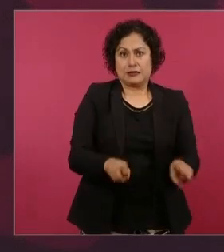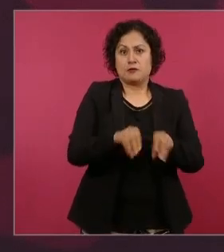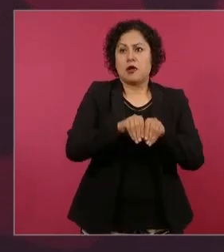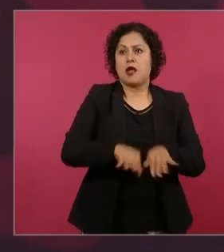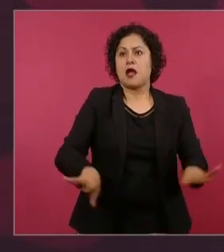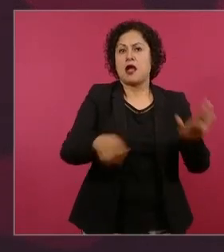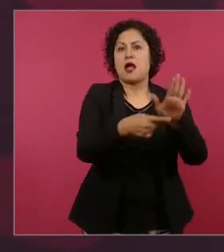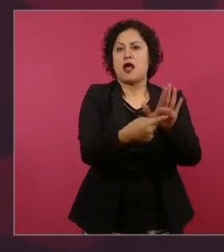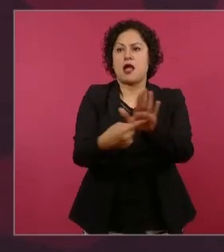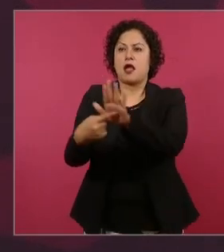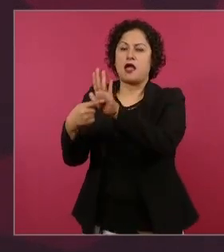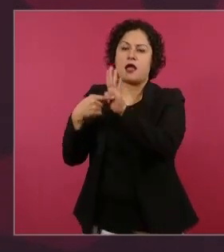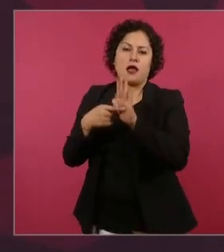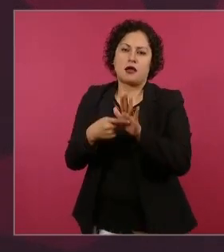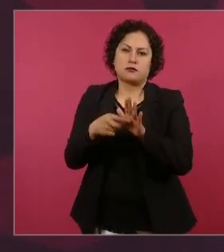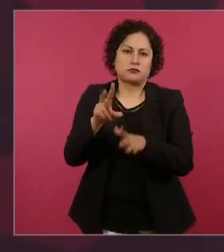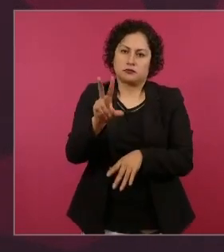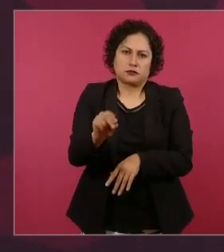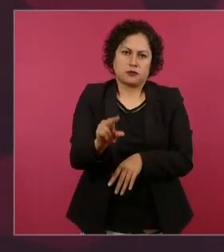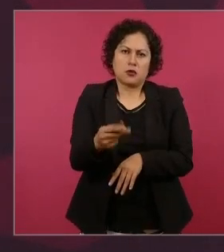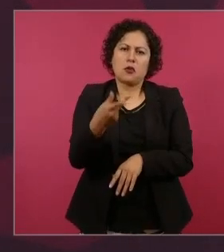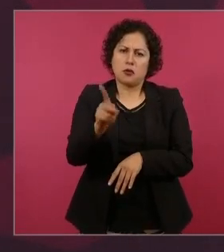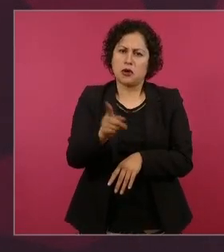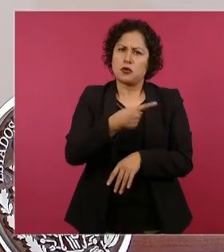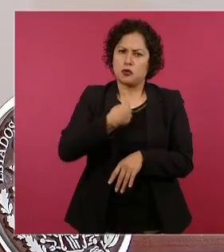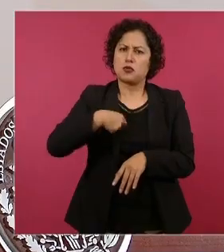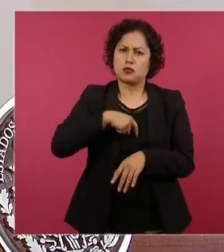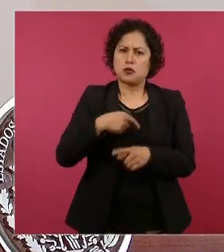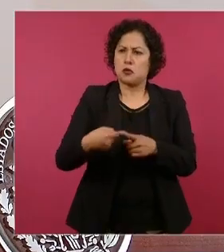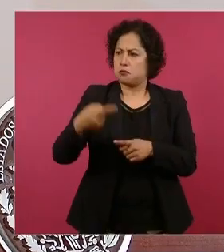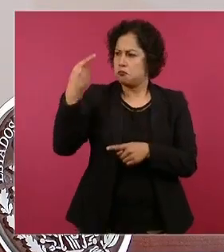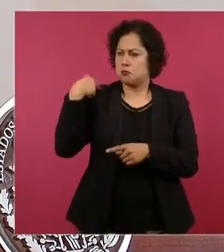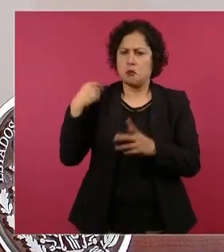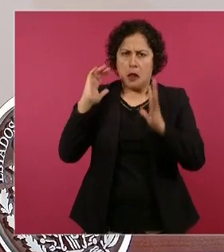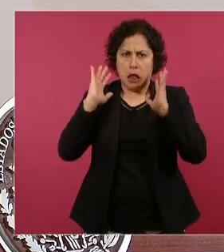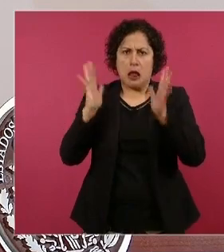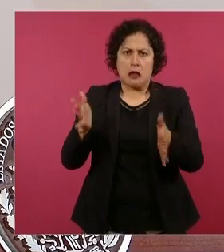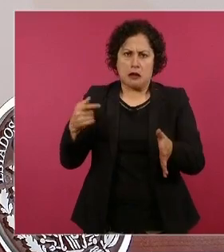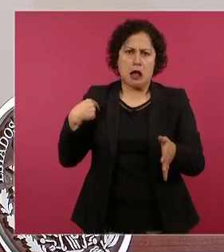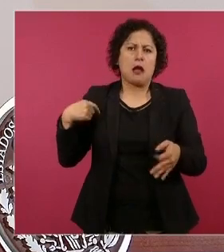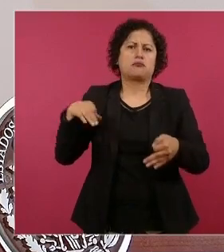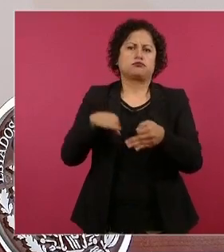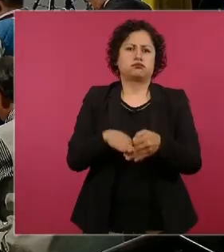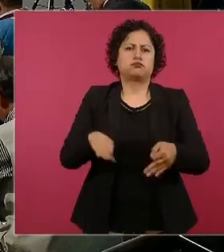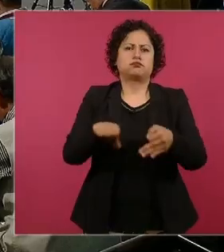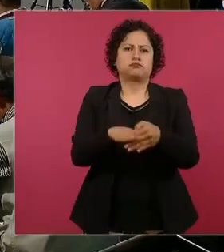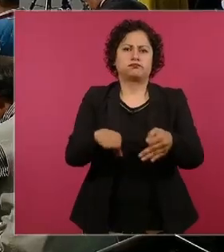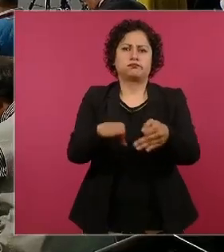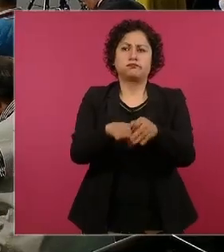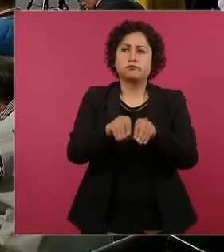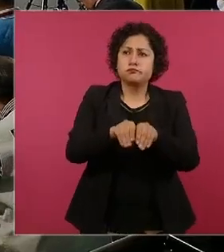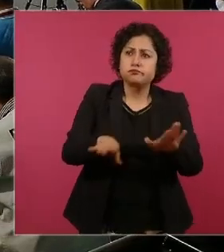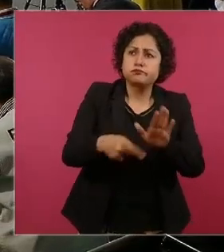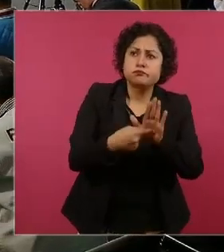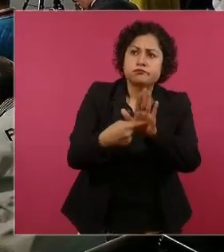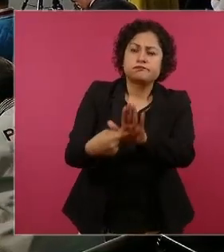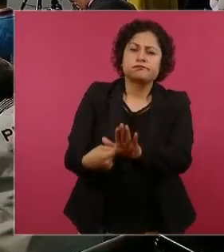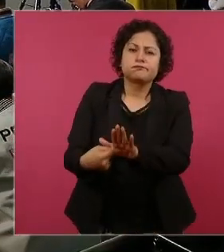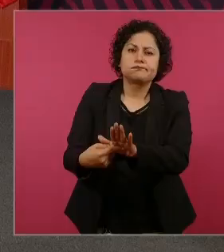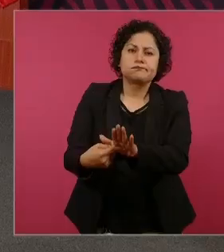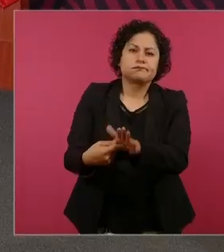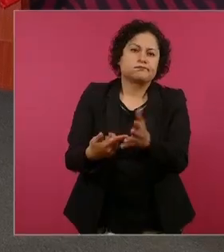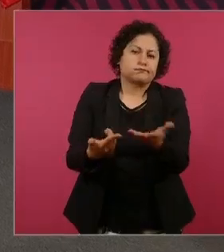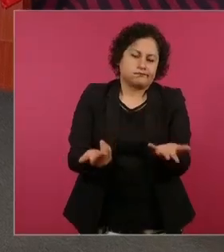esto que venimos haciendo desde hace algún tiempo por algunas razones, pero sí